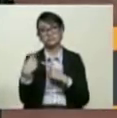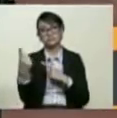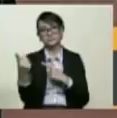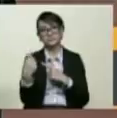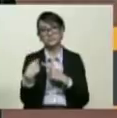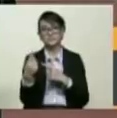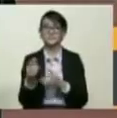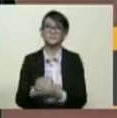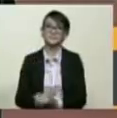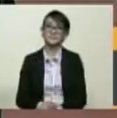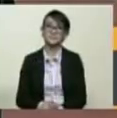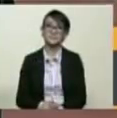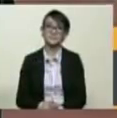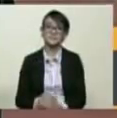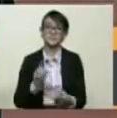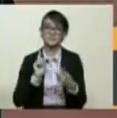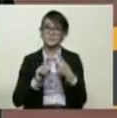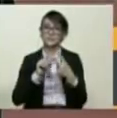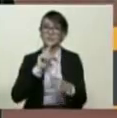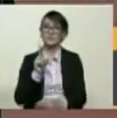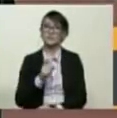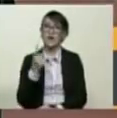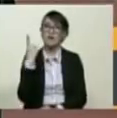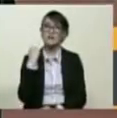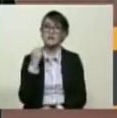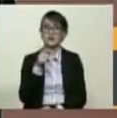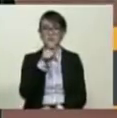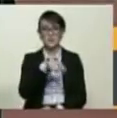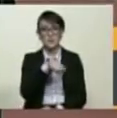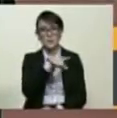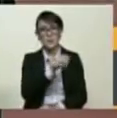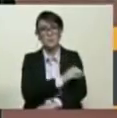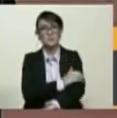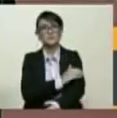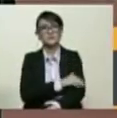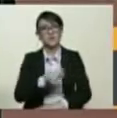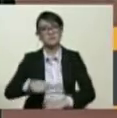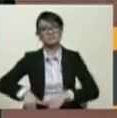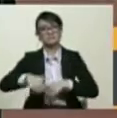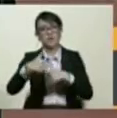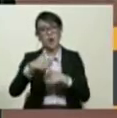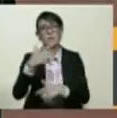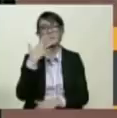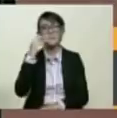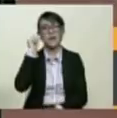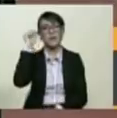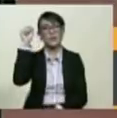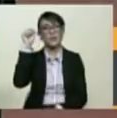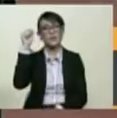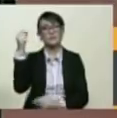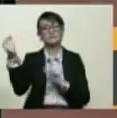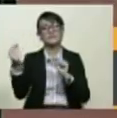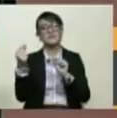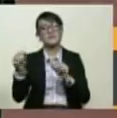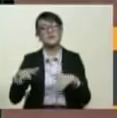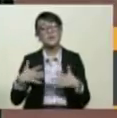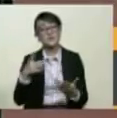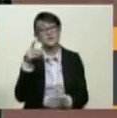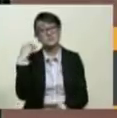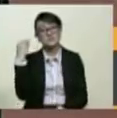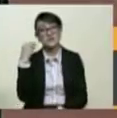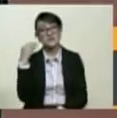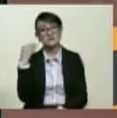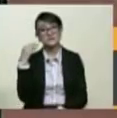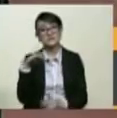Venevisión. Una segunda pregunta, ayer también Henry Falcón retaba al candidato Nicolás Maduro a un debate. ¿Cuál es la posición sobre